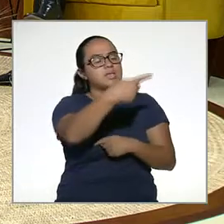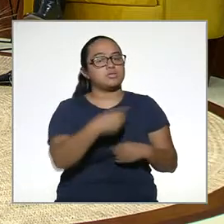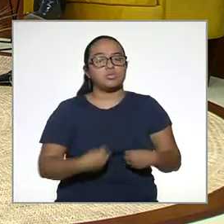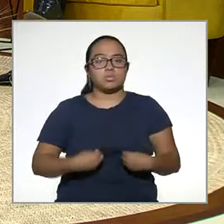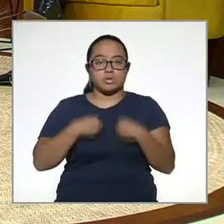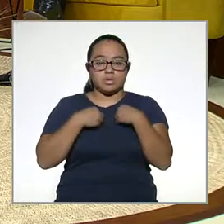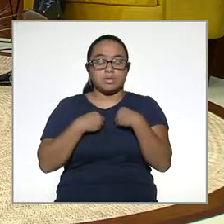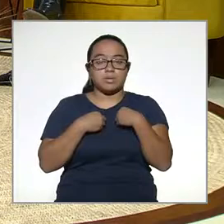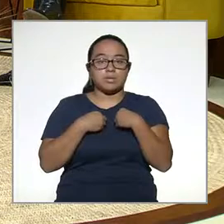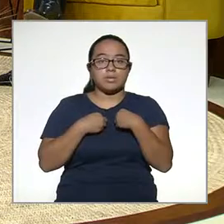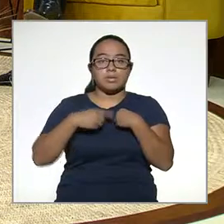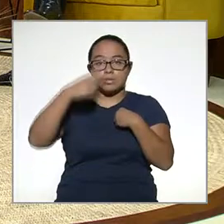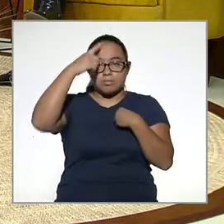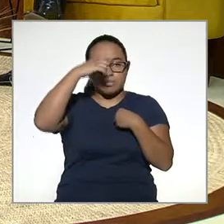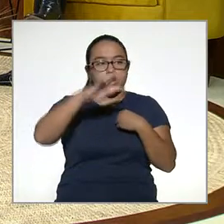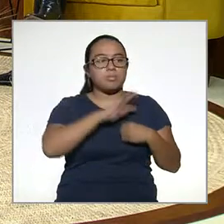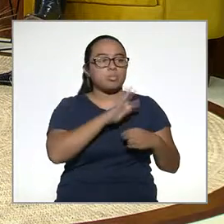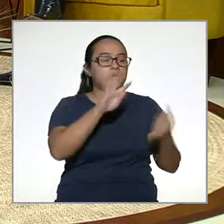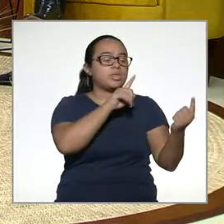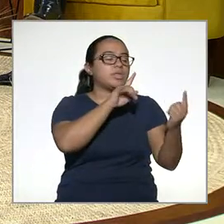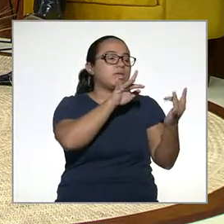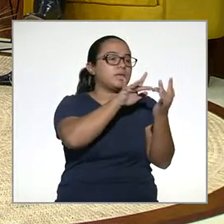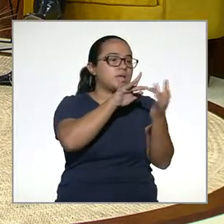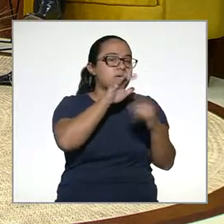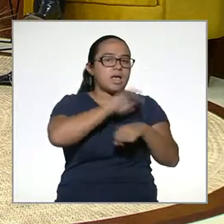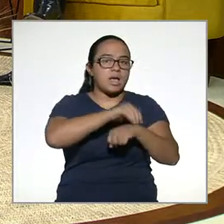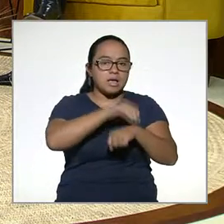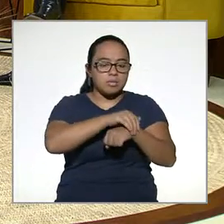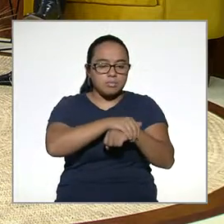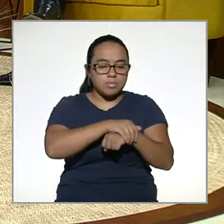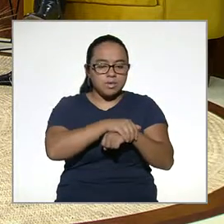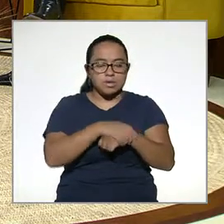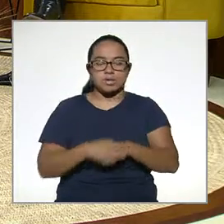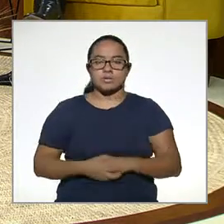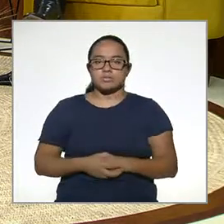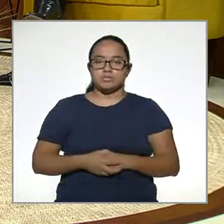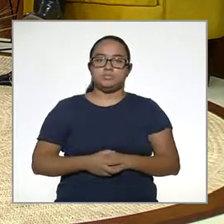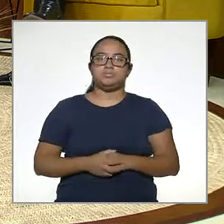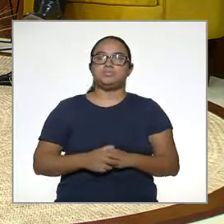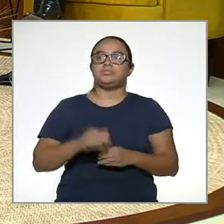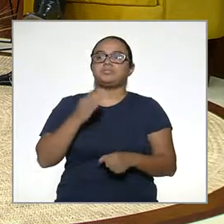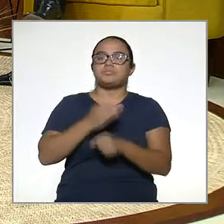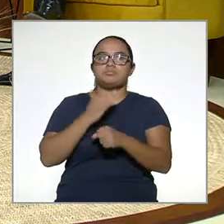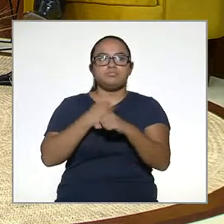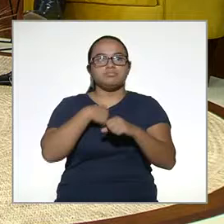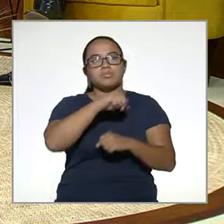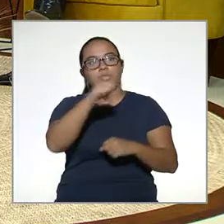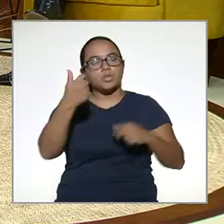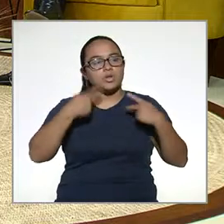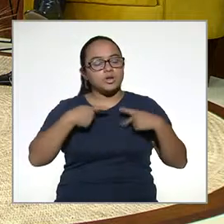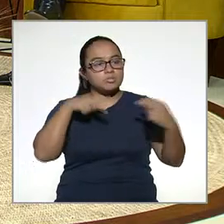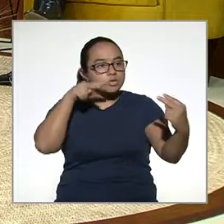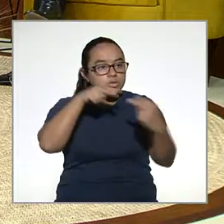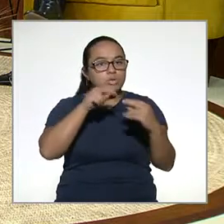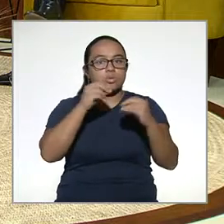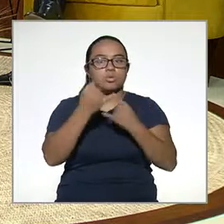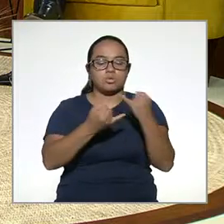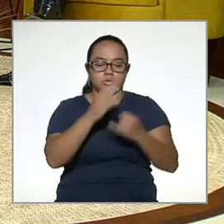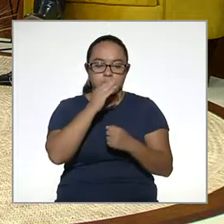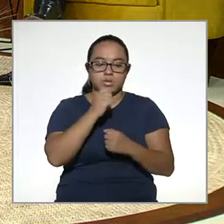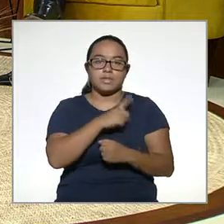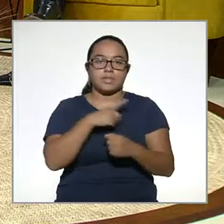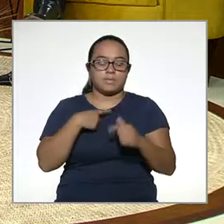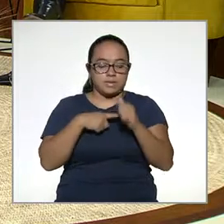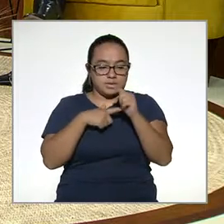poder como sostener esa red de amigos, justamente salir un poco de esta imposibilidad de no verse con otros, de no jugar con otros. ¿Qué mantener